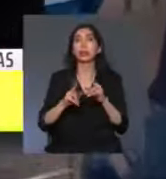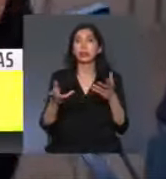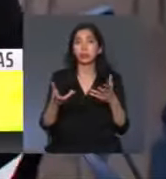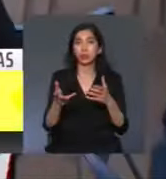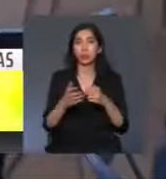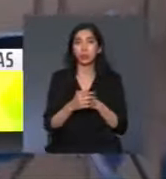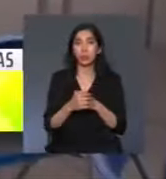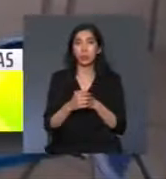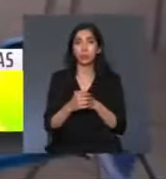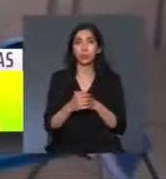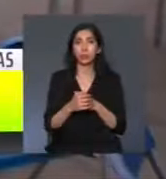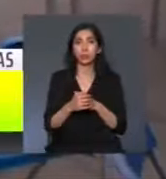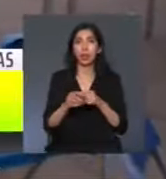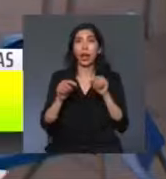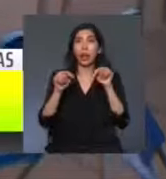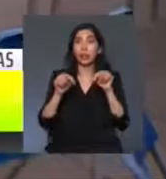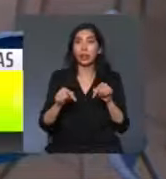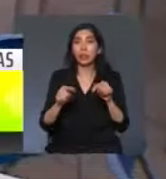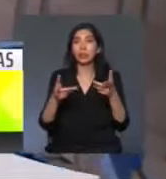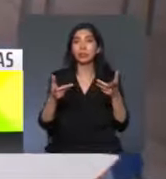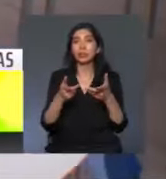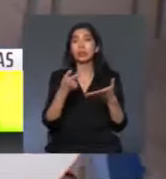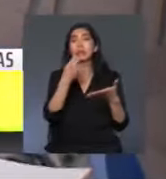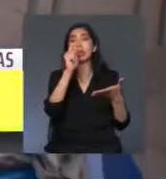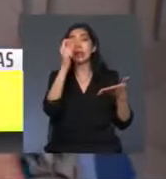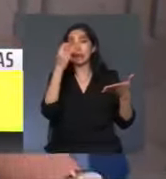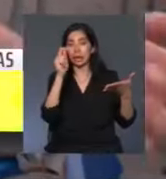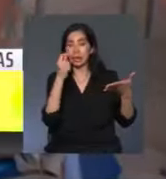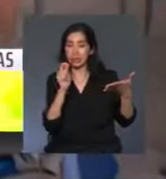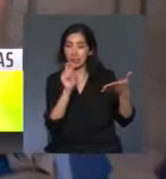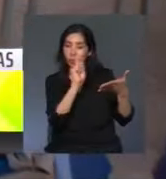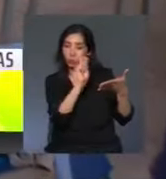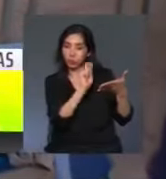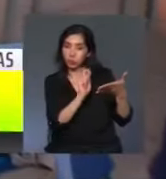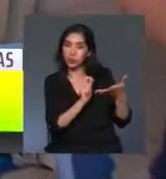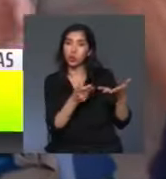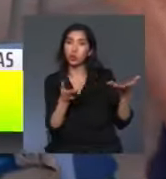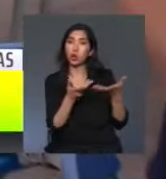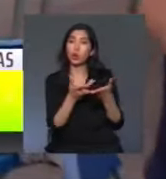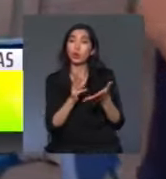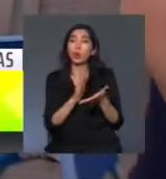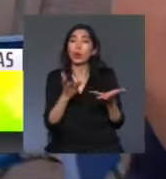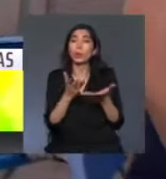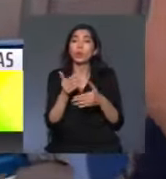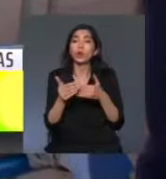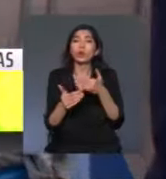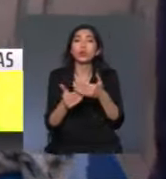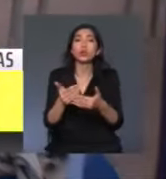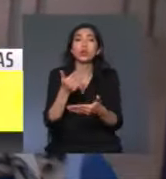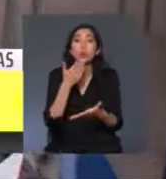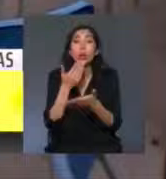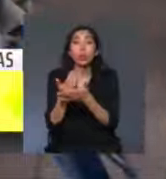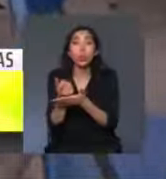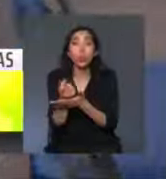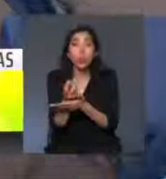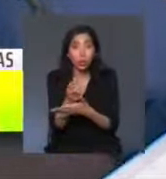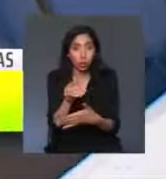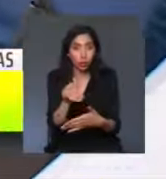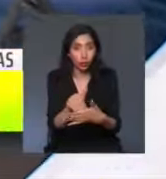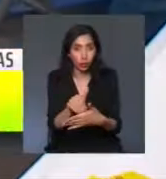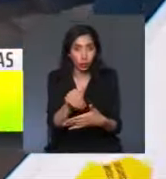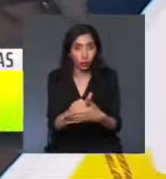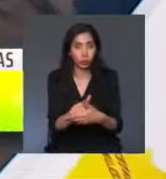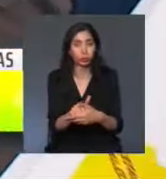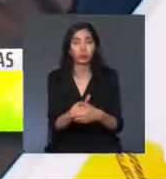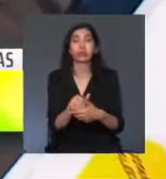aquí un pequeño checklist de lo que estuvimos leyendo, de cómo va a ser el proceso de conteo de votos, etcétera. Así que nada, acá tenemos que vamos a